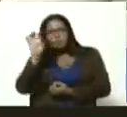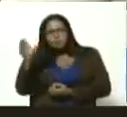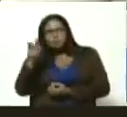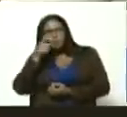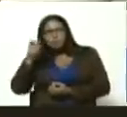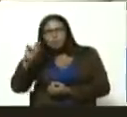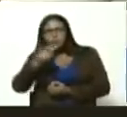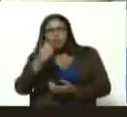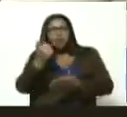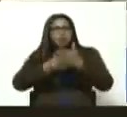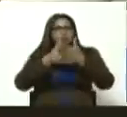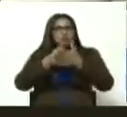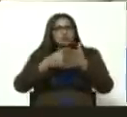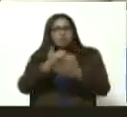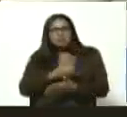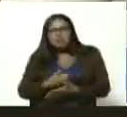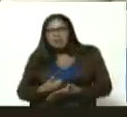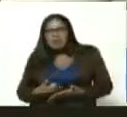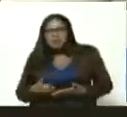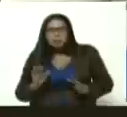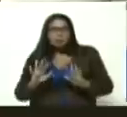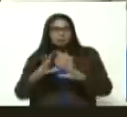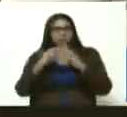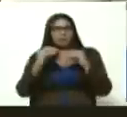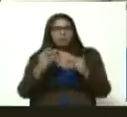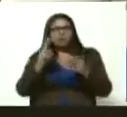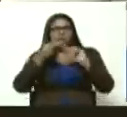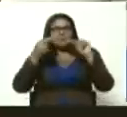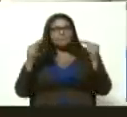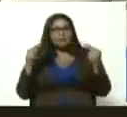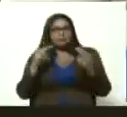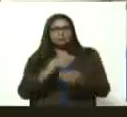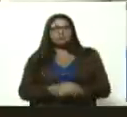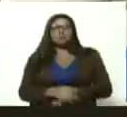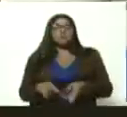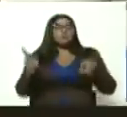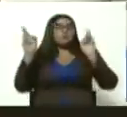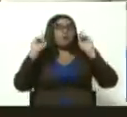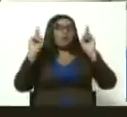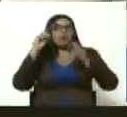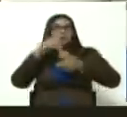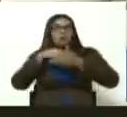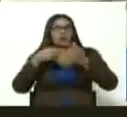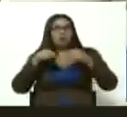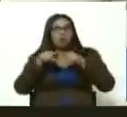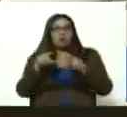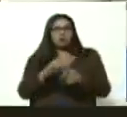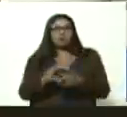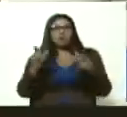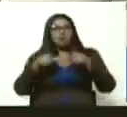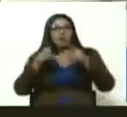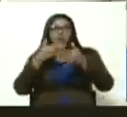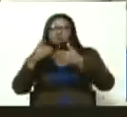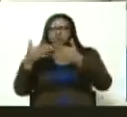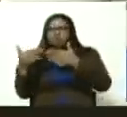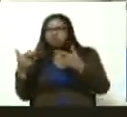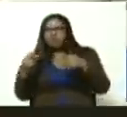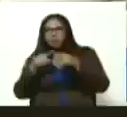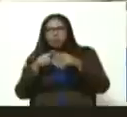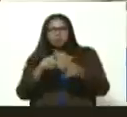contra el hambre la paz ojalá se imponga es como sea no son lugares comunes